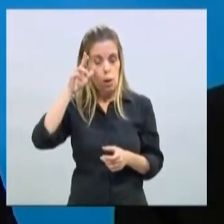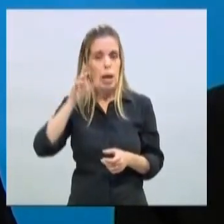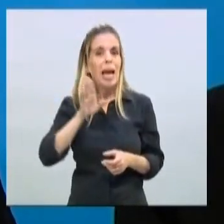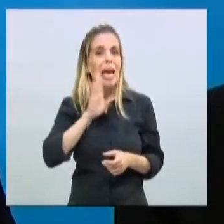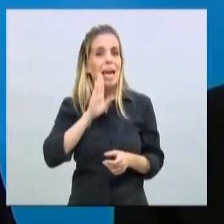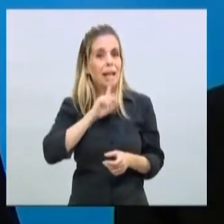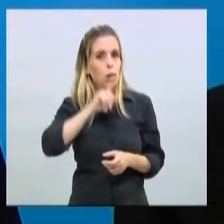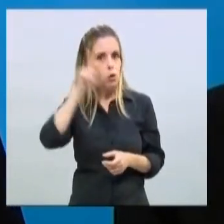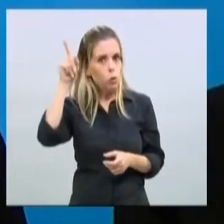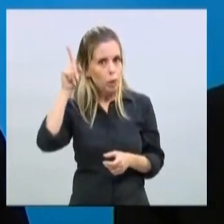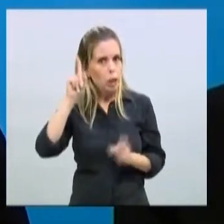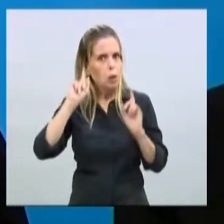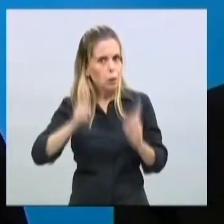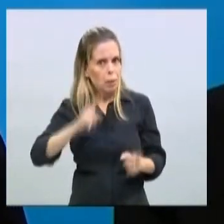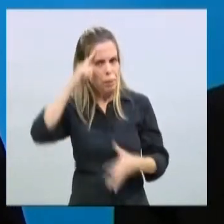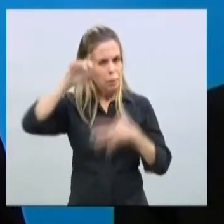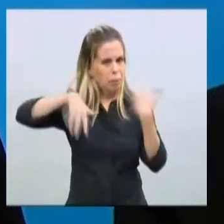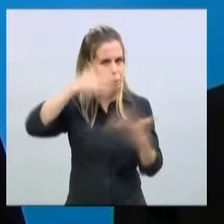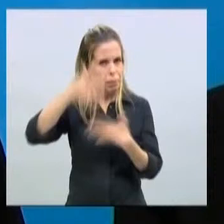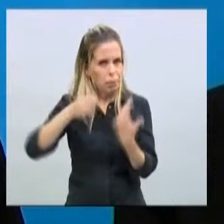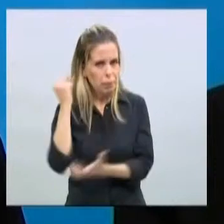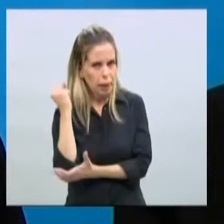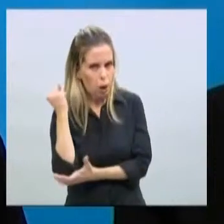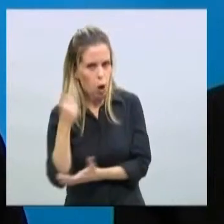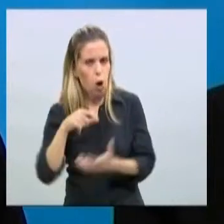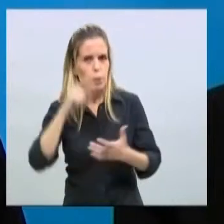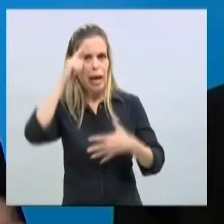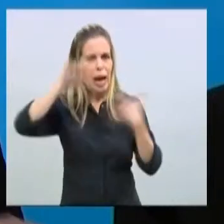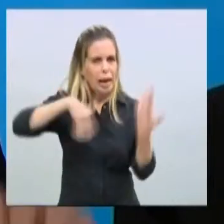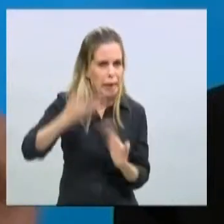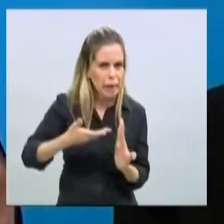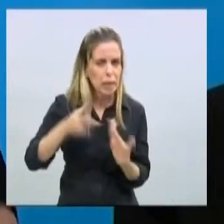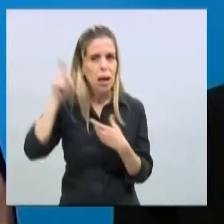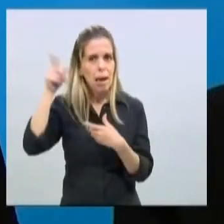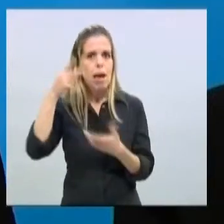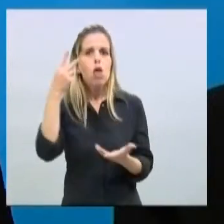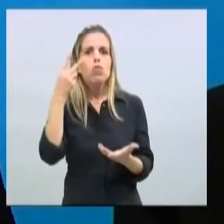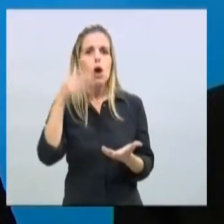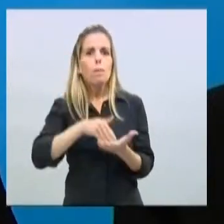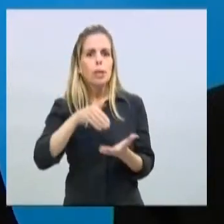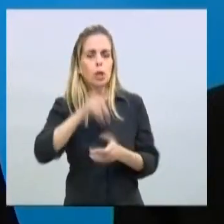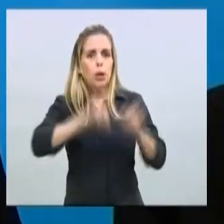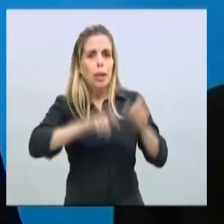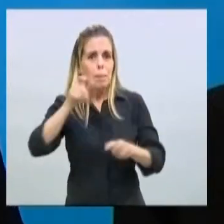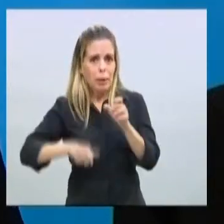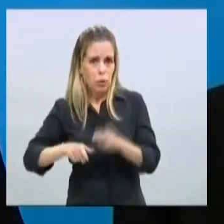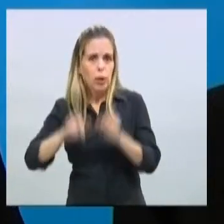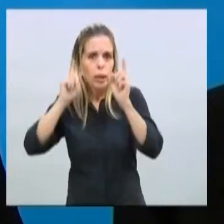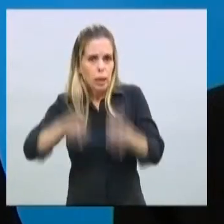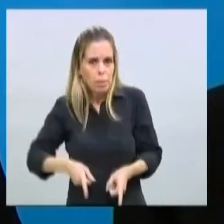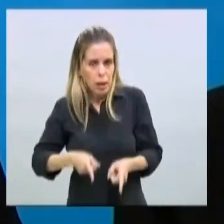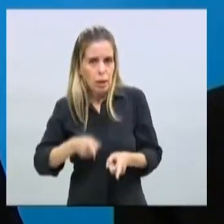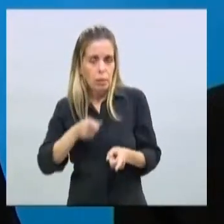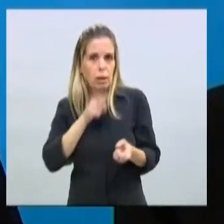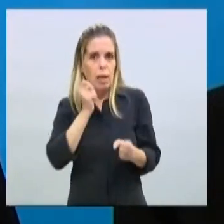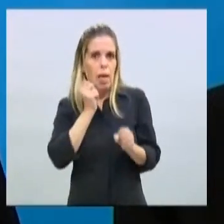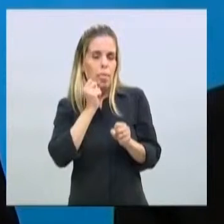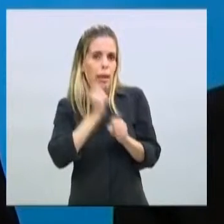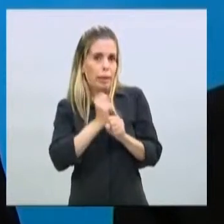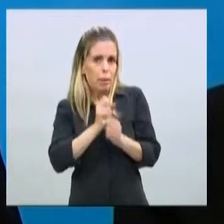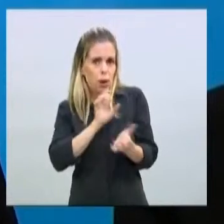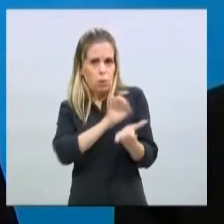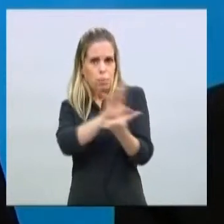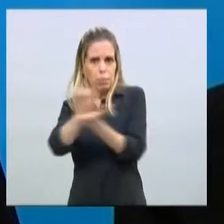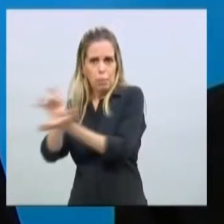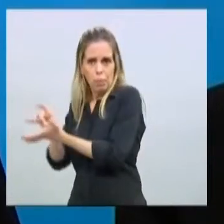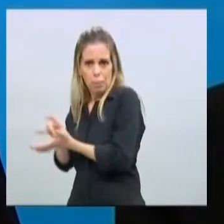Estados Unidos sufrió 2 millones de pérdidas de empleo, 2 millones de personas perdieron el empleo, y que en 2